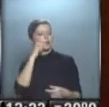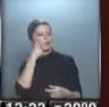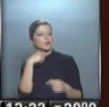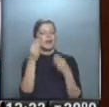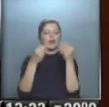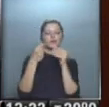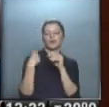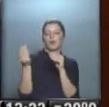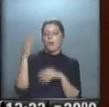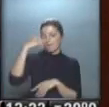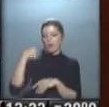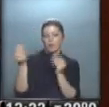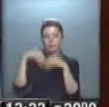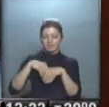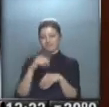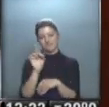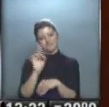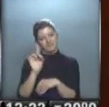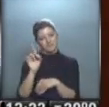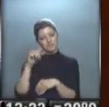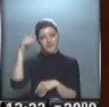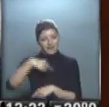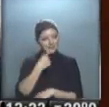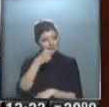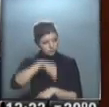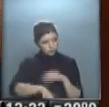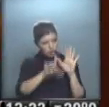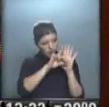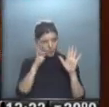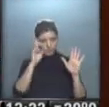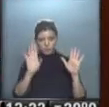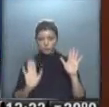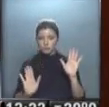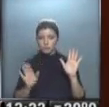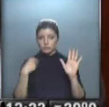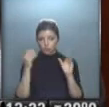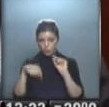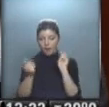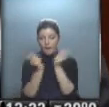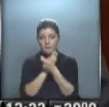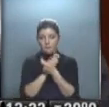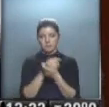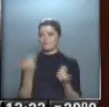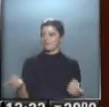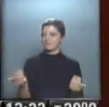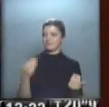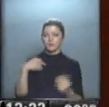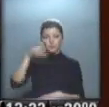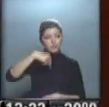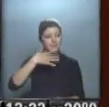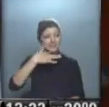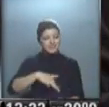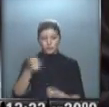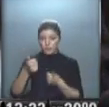que tiene negocios en todo el mundo también, y acá dice que quiere estar dentro del marco de la ley, que es lo que todos nosotros entendemos como lógico. Y